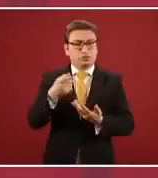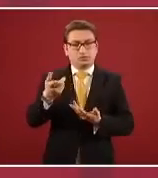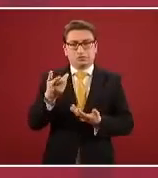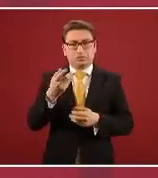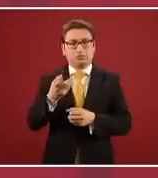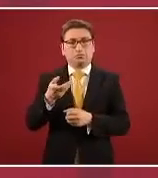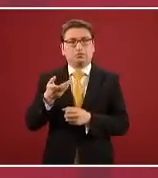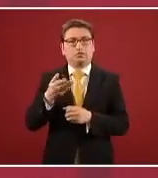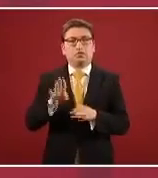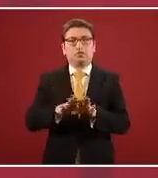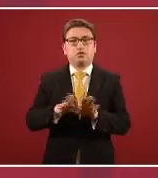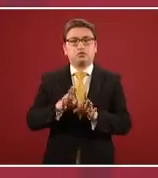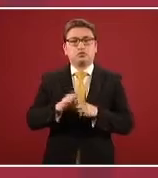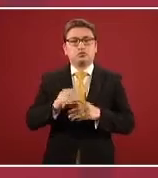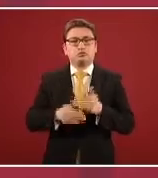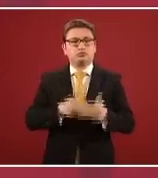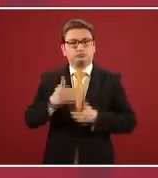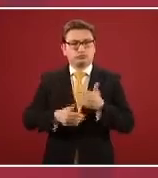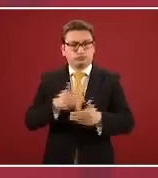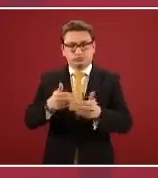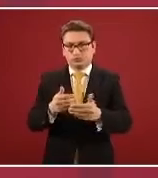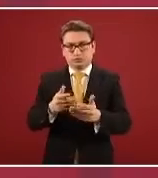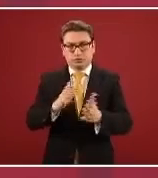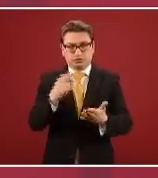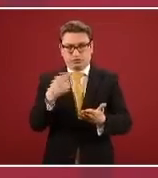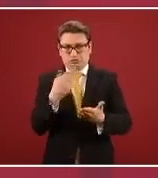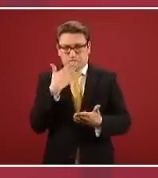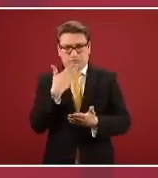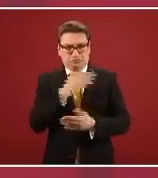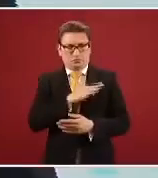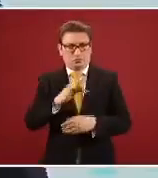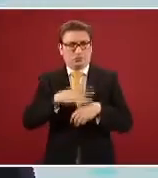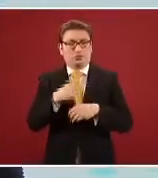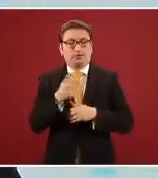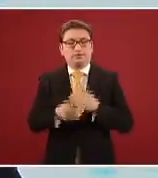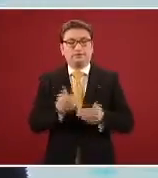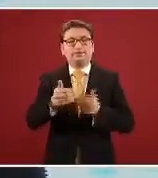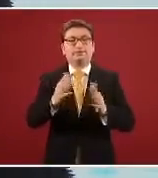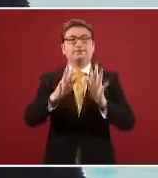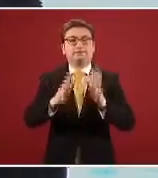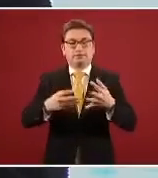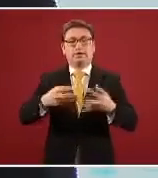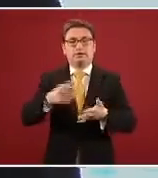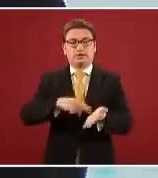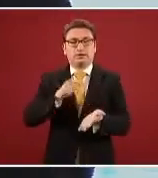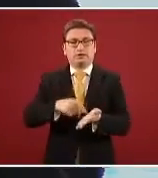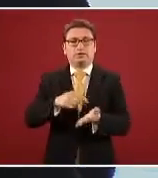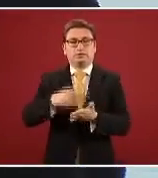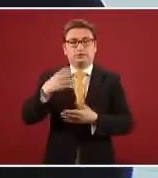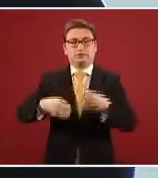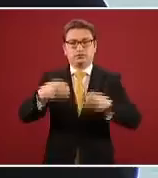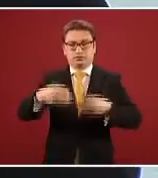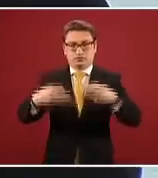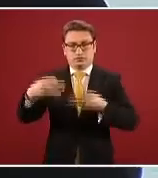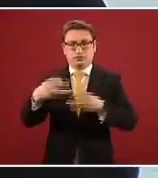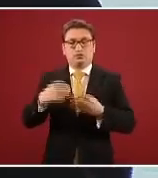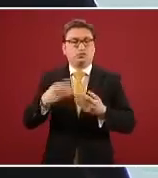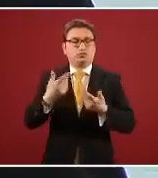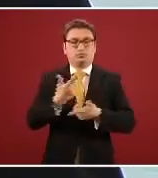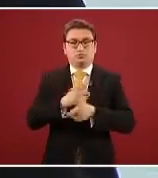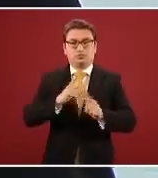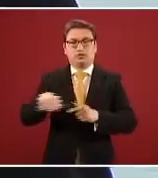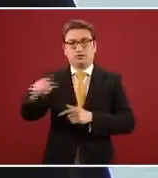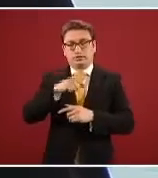ningún momento el deber del debido proceso, en razón de que estos asuntos ya se encuentran judicializados en audiencias públicas ante el Poder Judicial de la